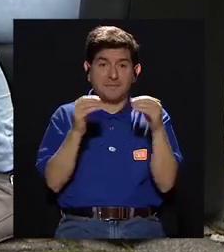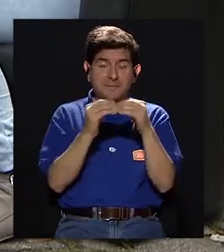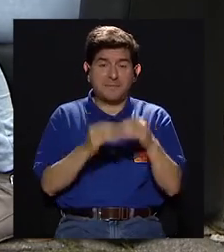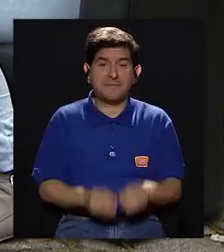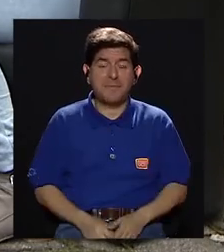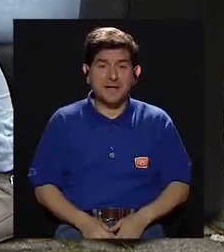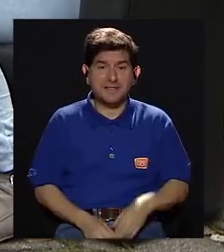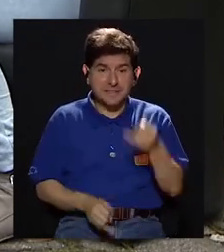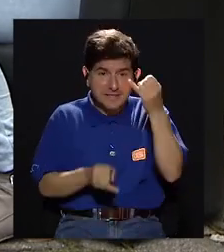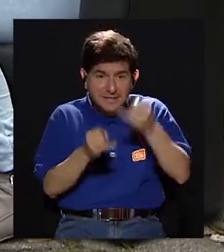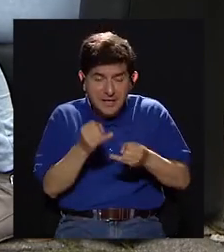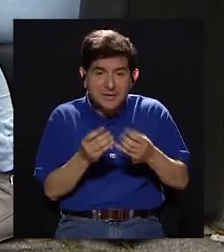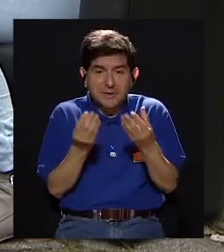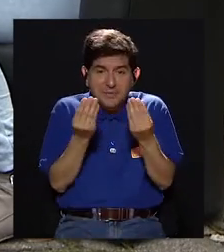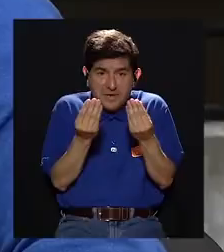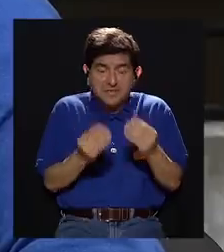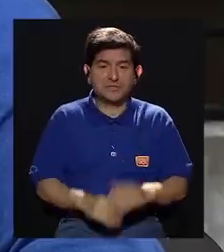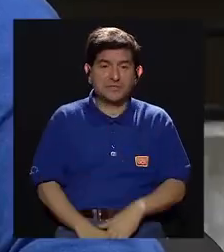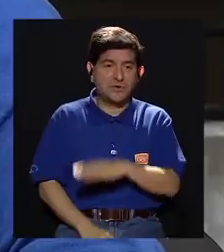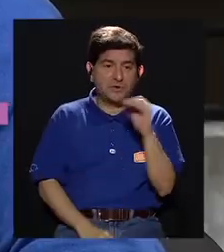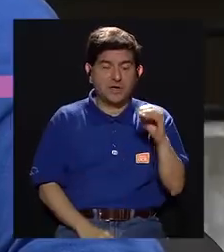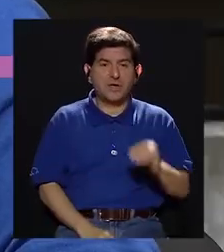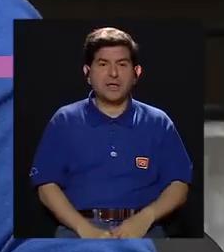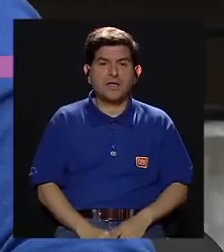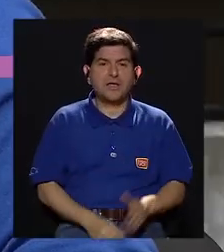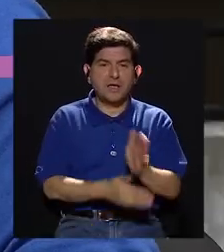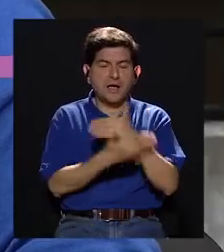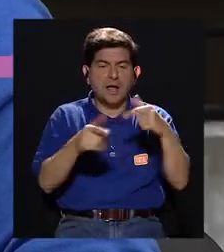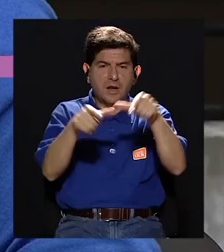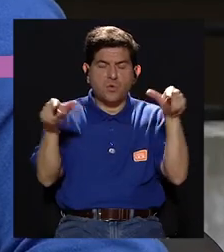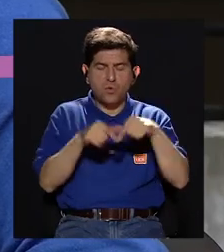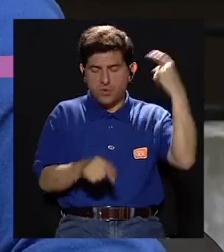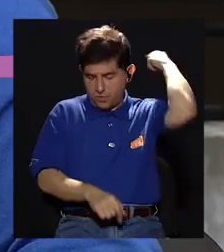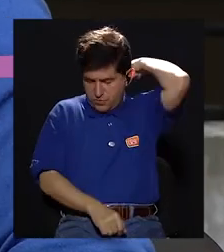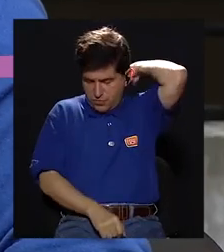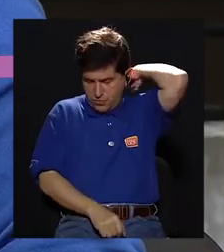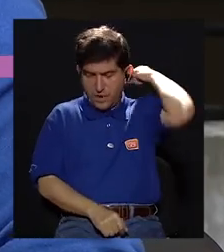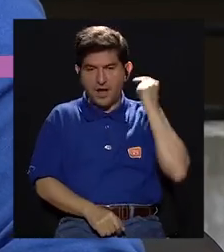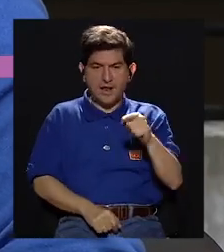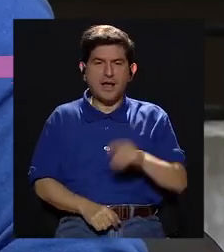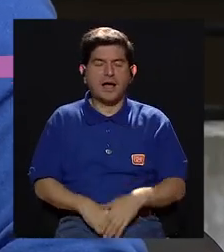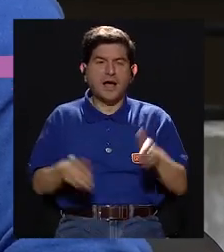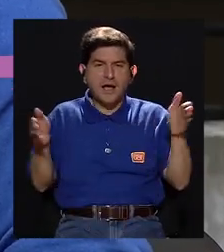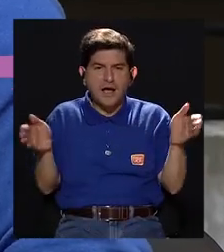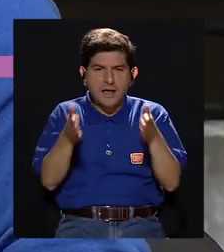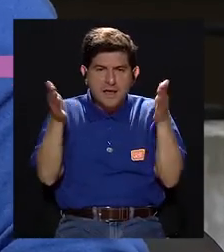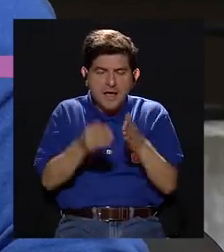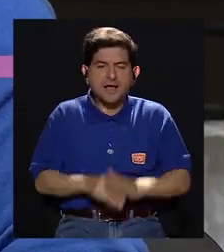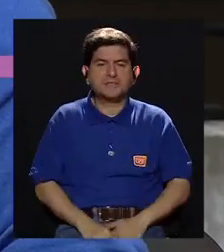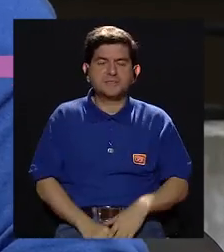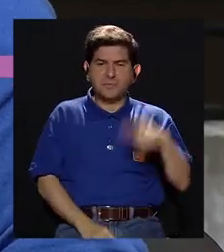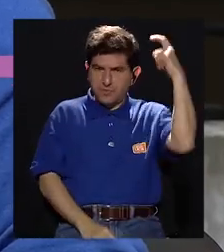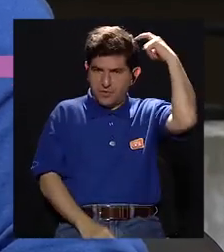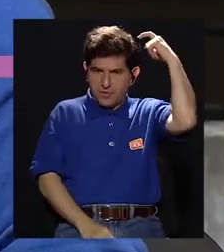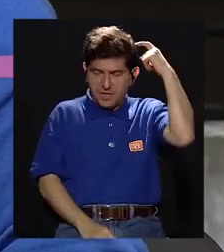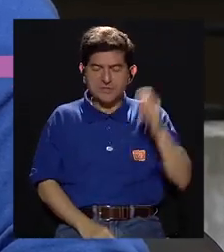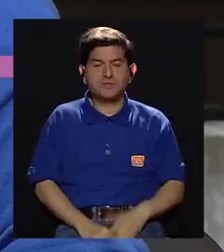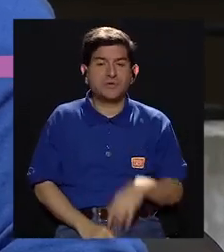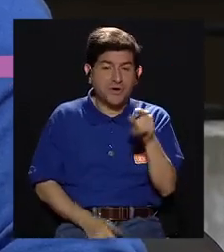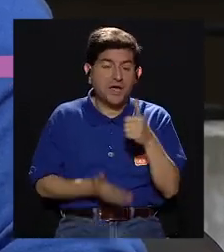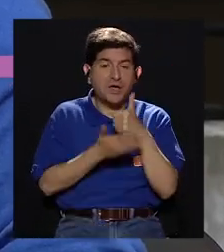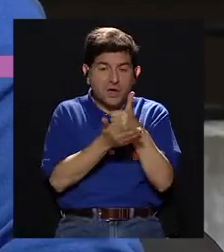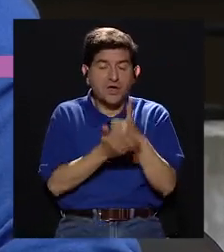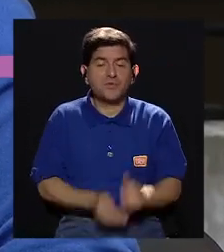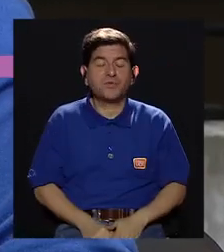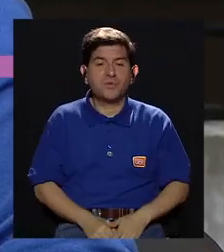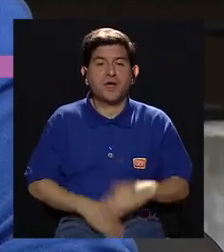tenemos la mayor cantidad de terminaciones nerviosas, y la colocamos en algunos puntos de la columna, y ahí hacemos la estimulación neural, que eso hace como